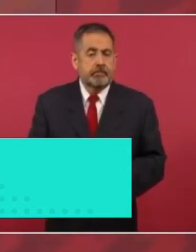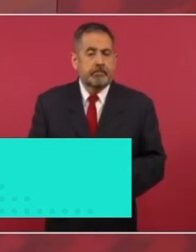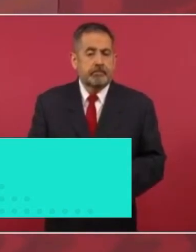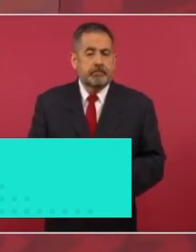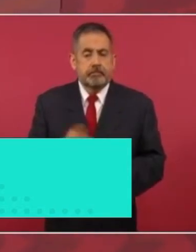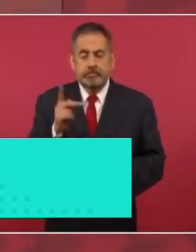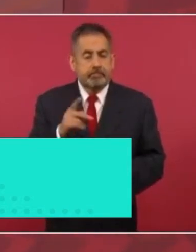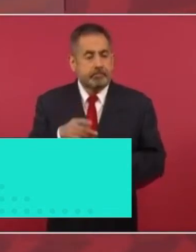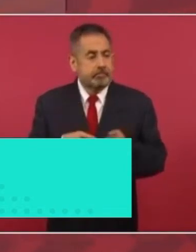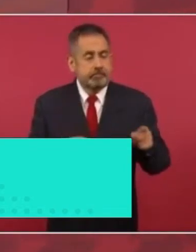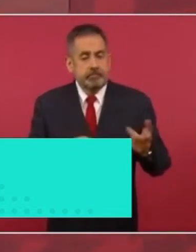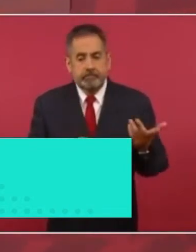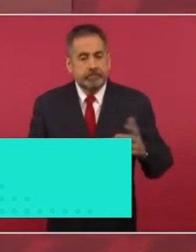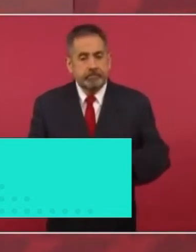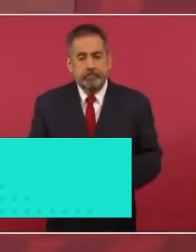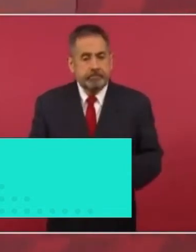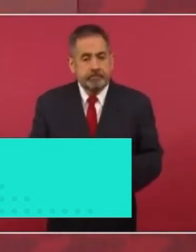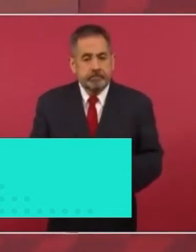muy